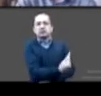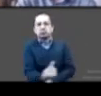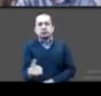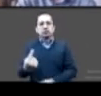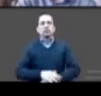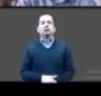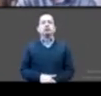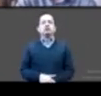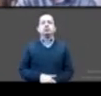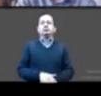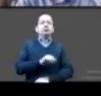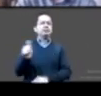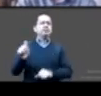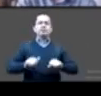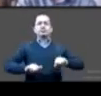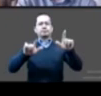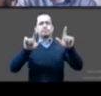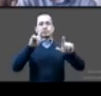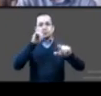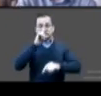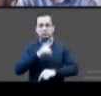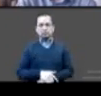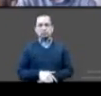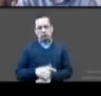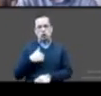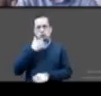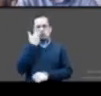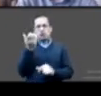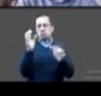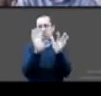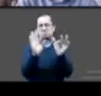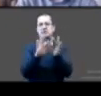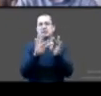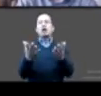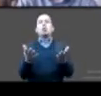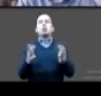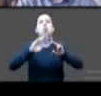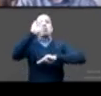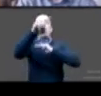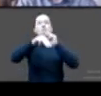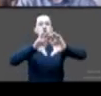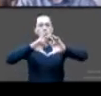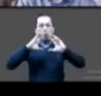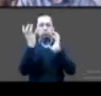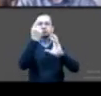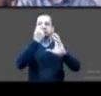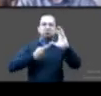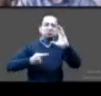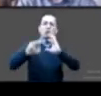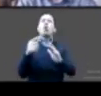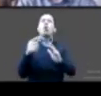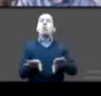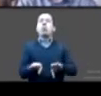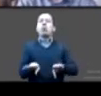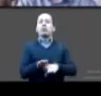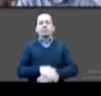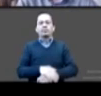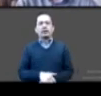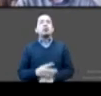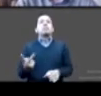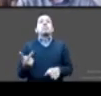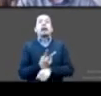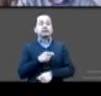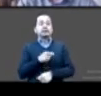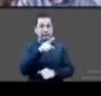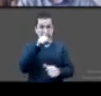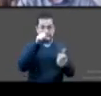siguiente por favor, rápidamente un panorama internacional sobre las imágenes de abuso sexual